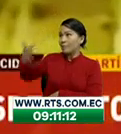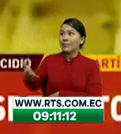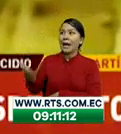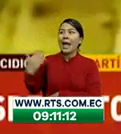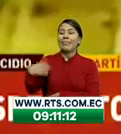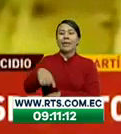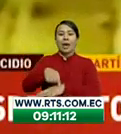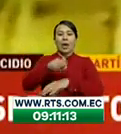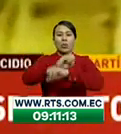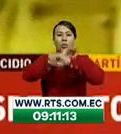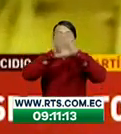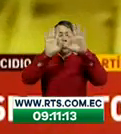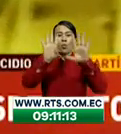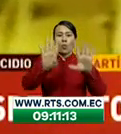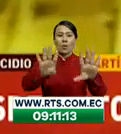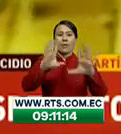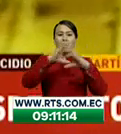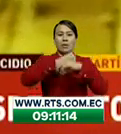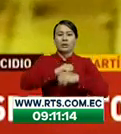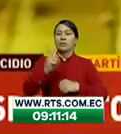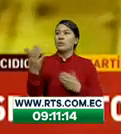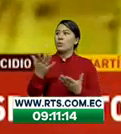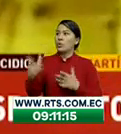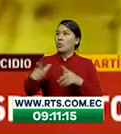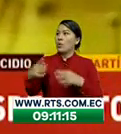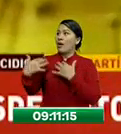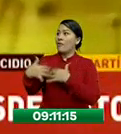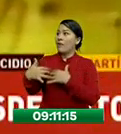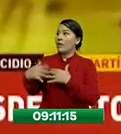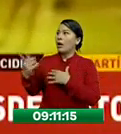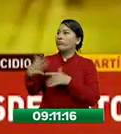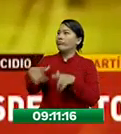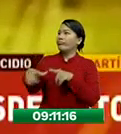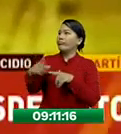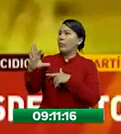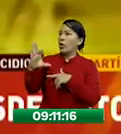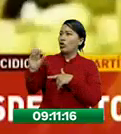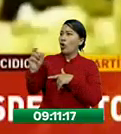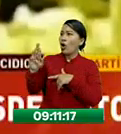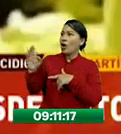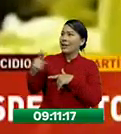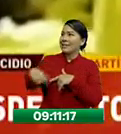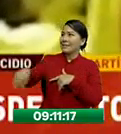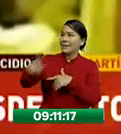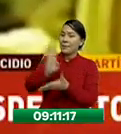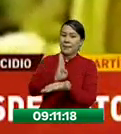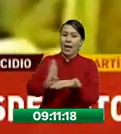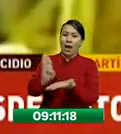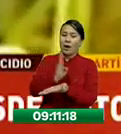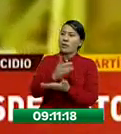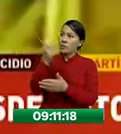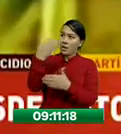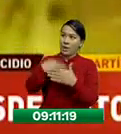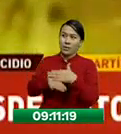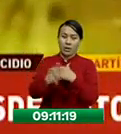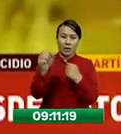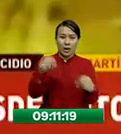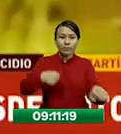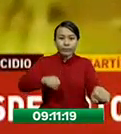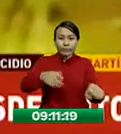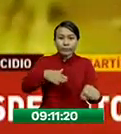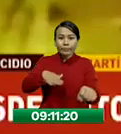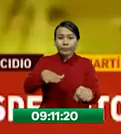Pasaban las 9 de la noche en la urbanización industrial La Milla, San Martín de Porres, cuando este vehículo se detiene en medio de la pista